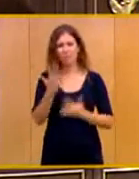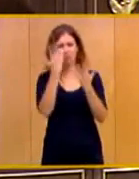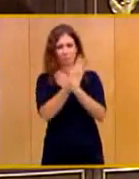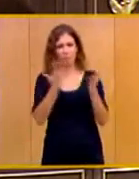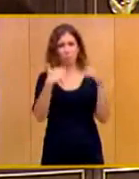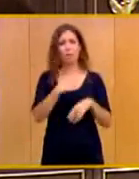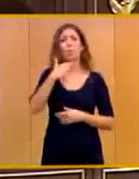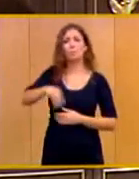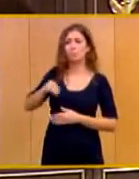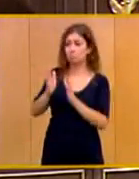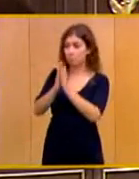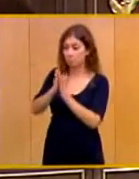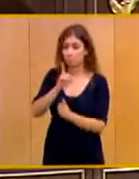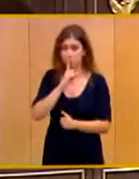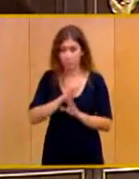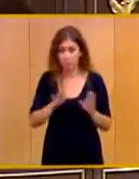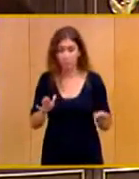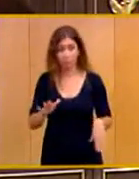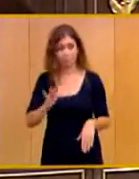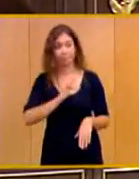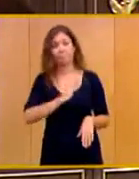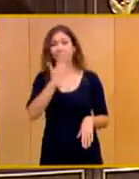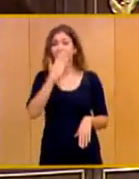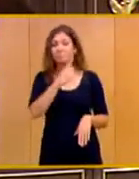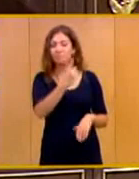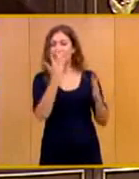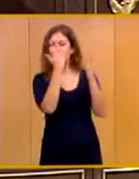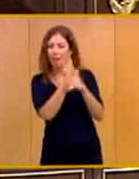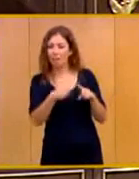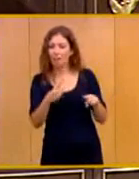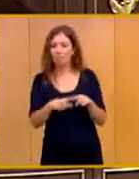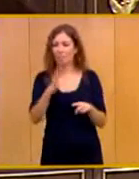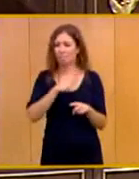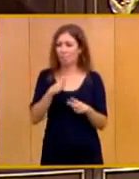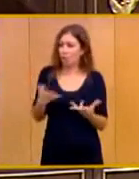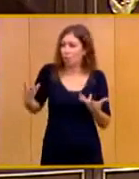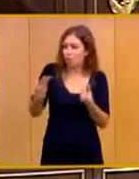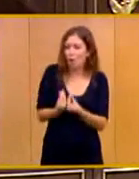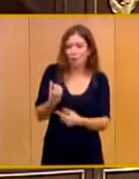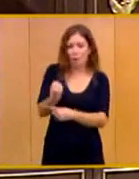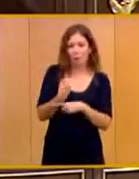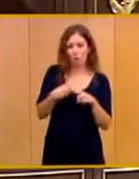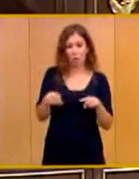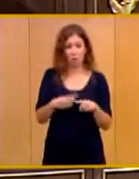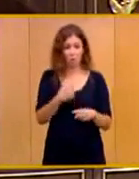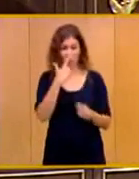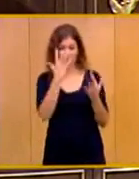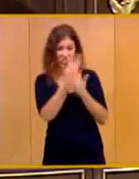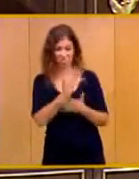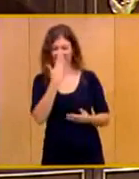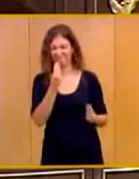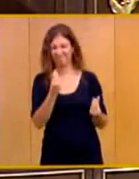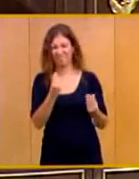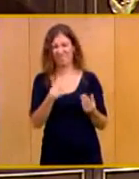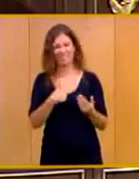favor. Ni siquiera convencen a nadie las alegorías de arrimar el hombro o remar juntos. Lo primero, porque llega tarde. ¿Qué sentido tiene a